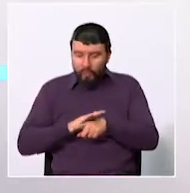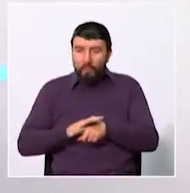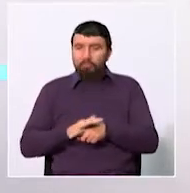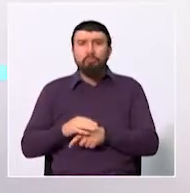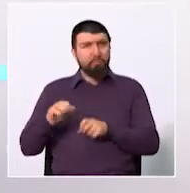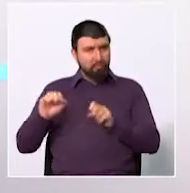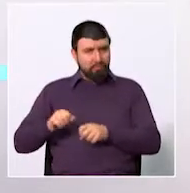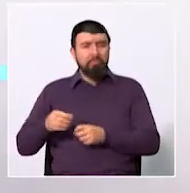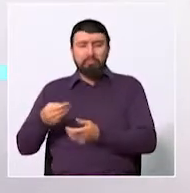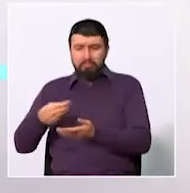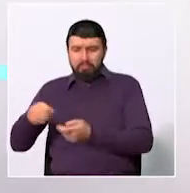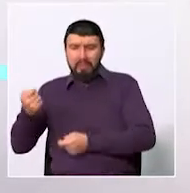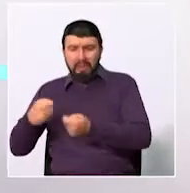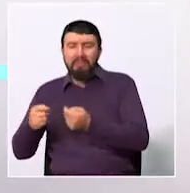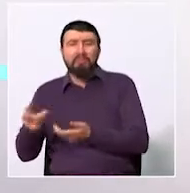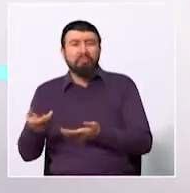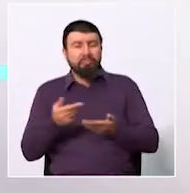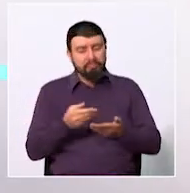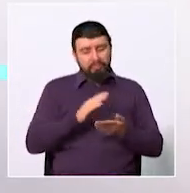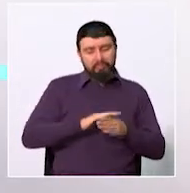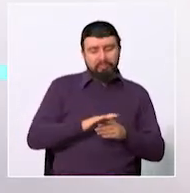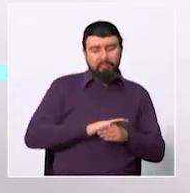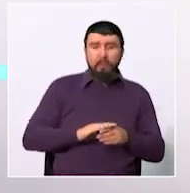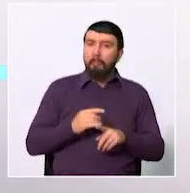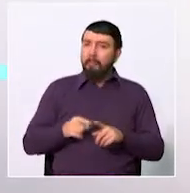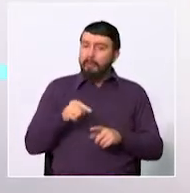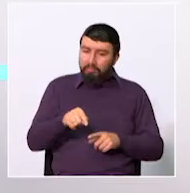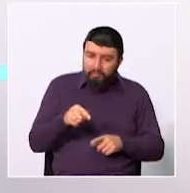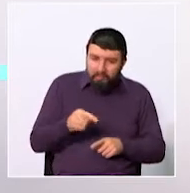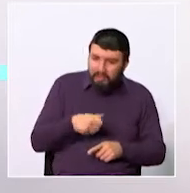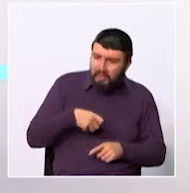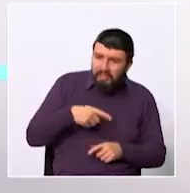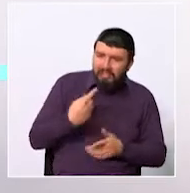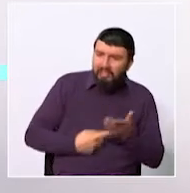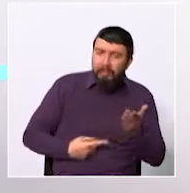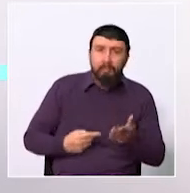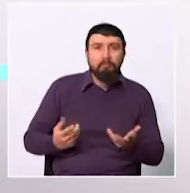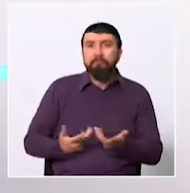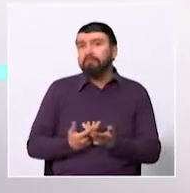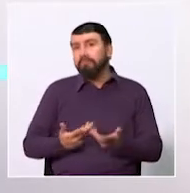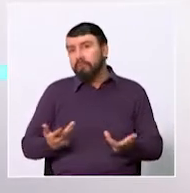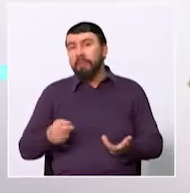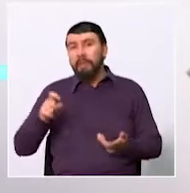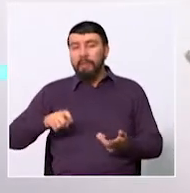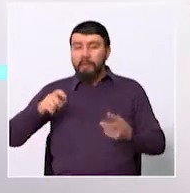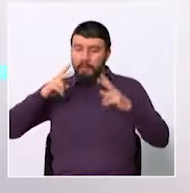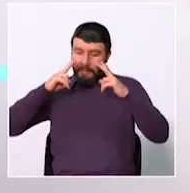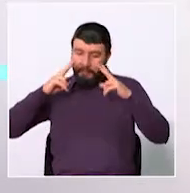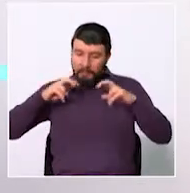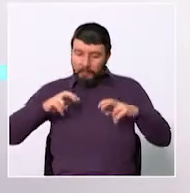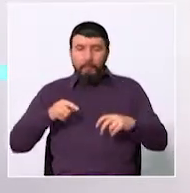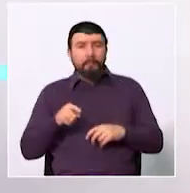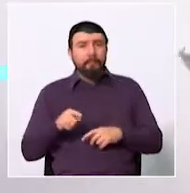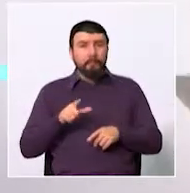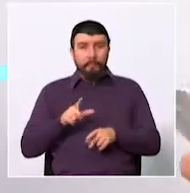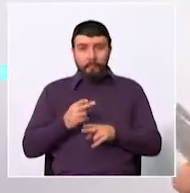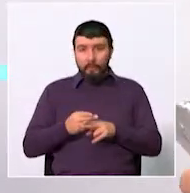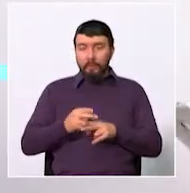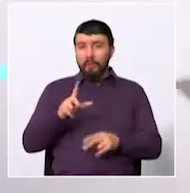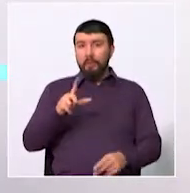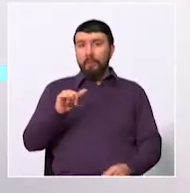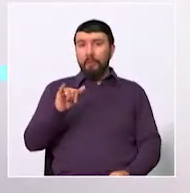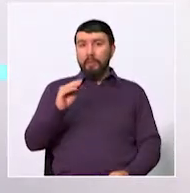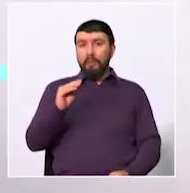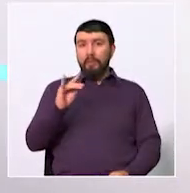para que sin diagnóstico antes hay que hacer la biopsia y ahí el liquen plano es un proceso